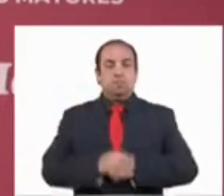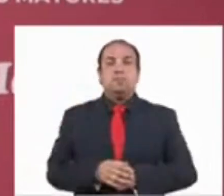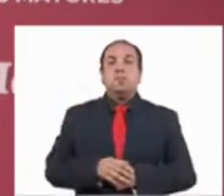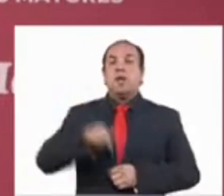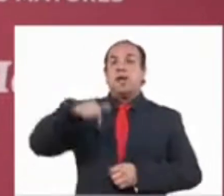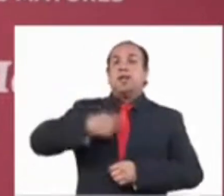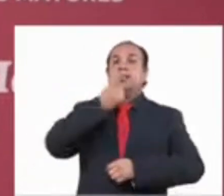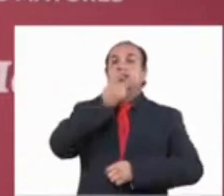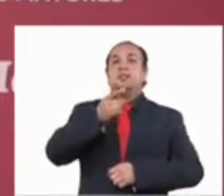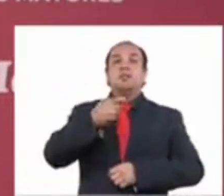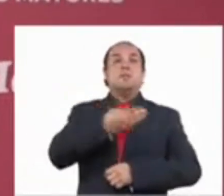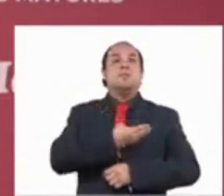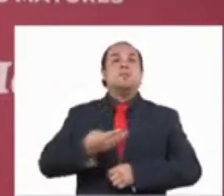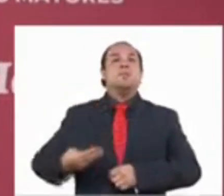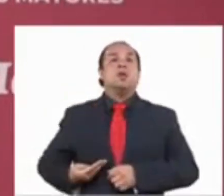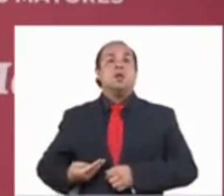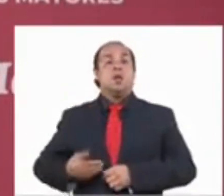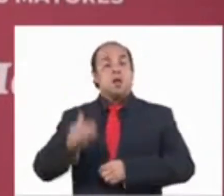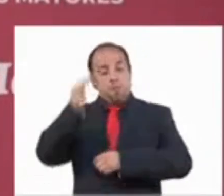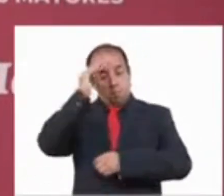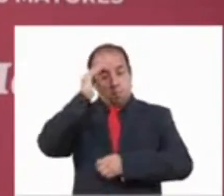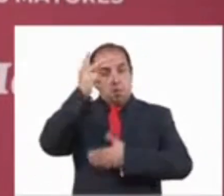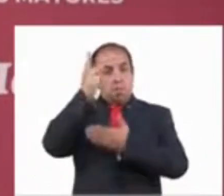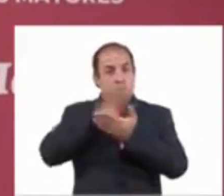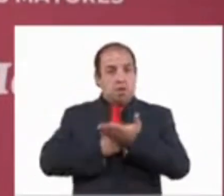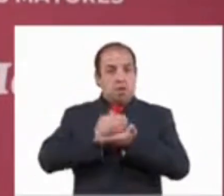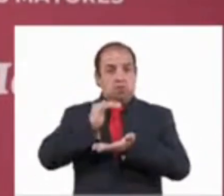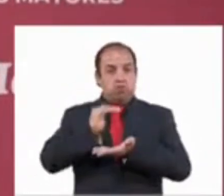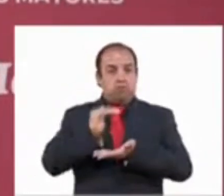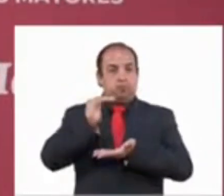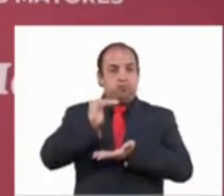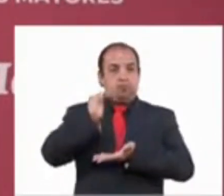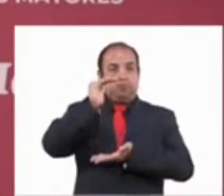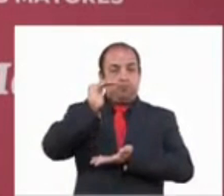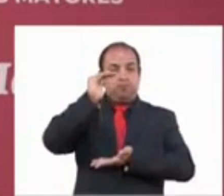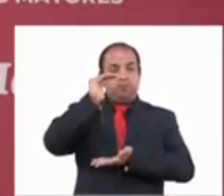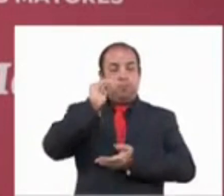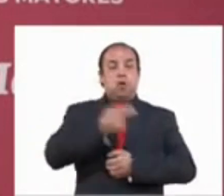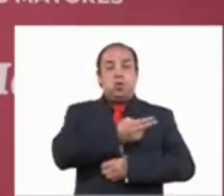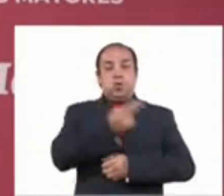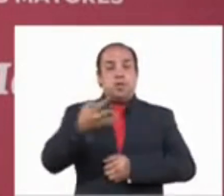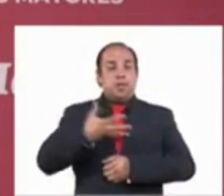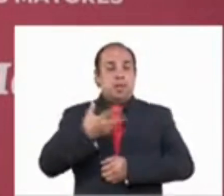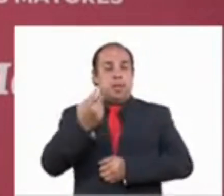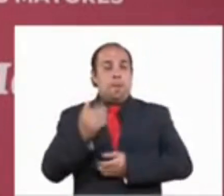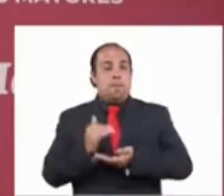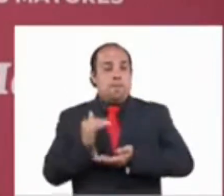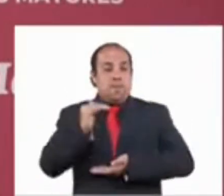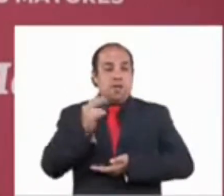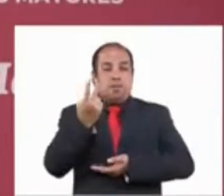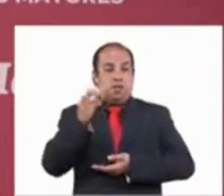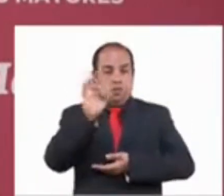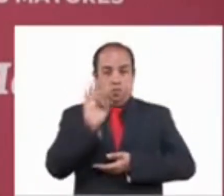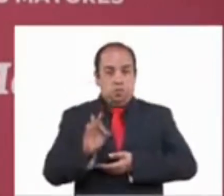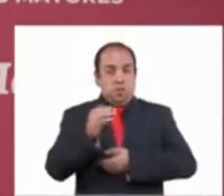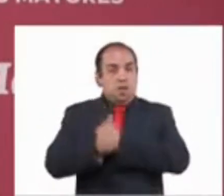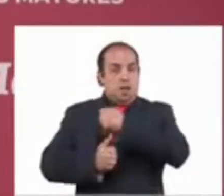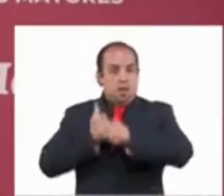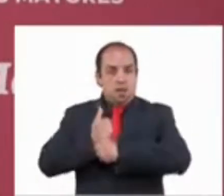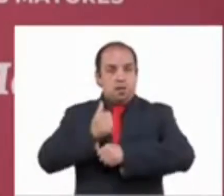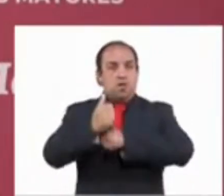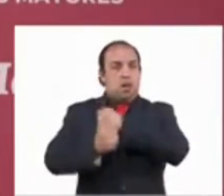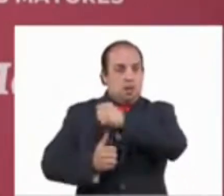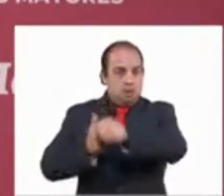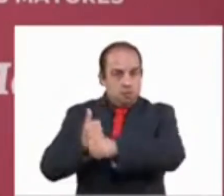presidente planteó un plan de aumentos para que ustedes tengan un incremento del 25% anual